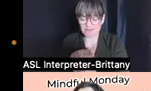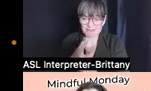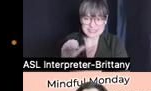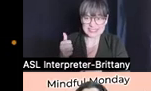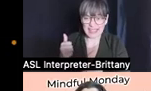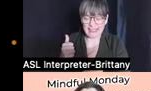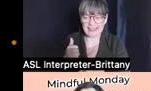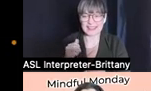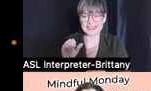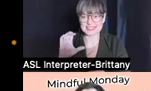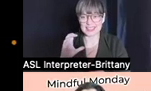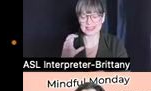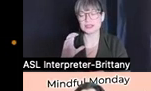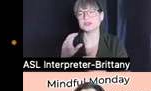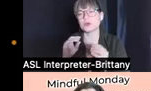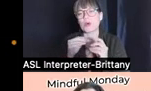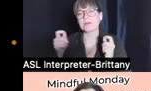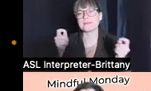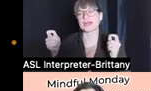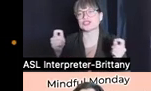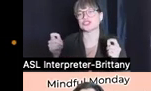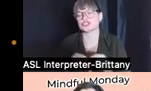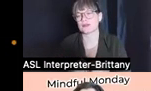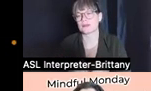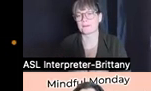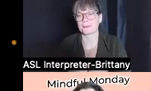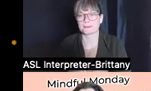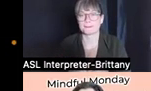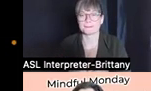Que sea algo que se pueda manejar.